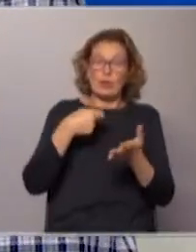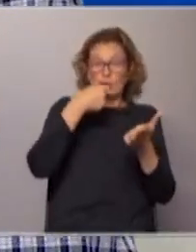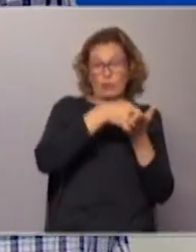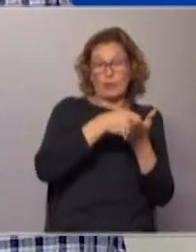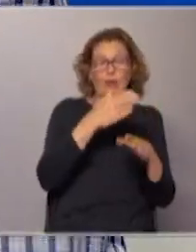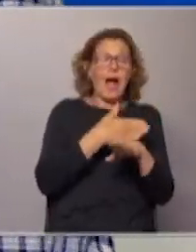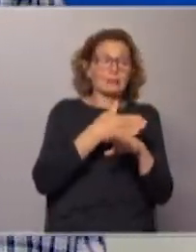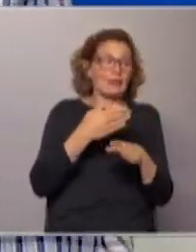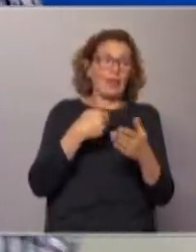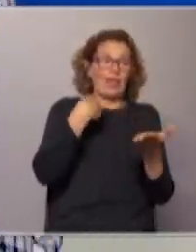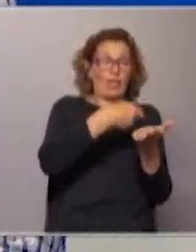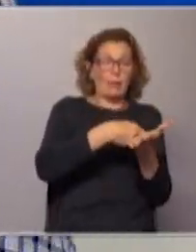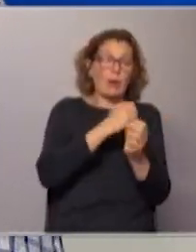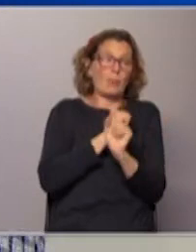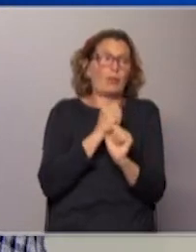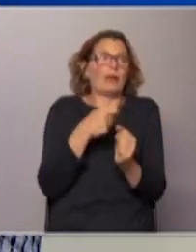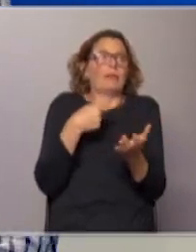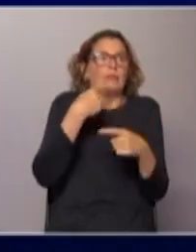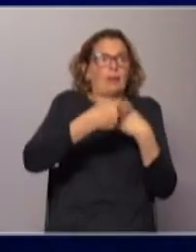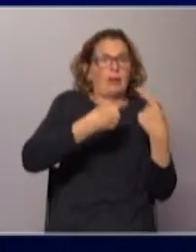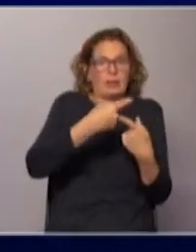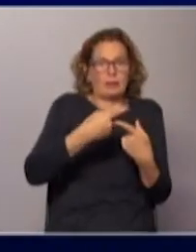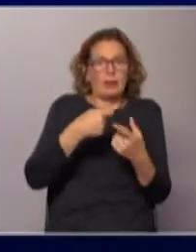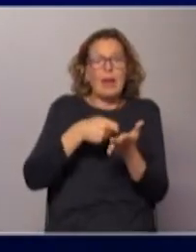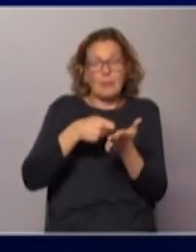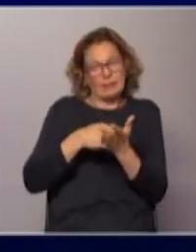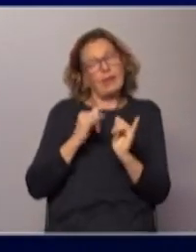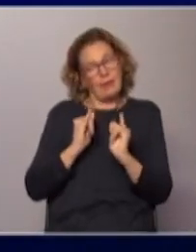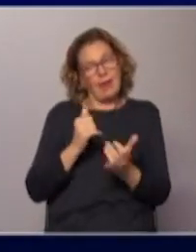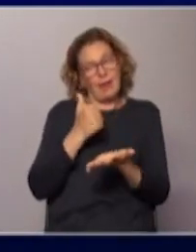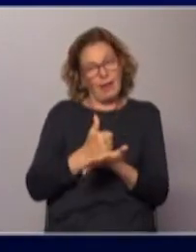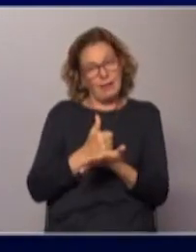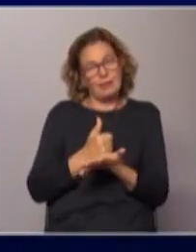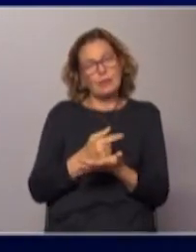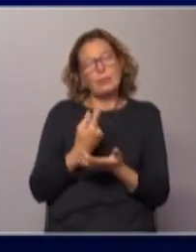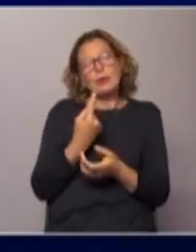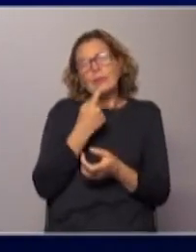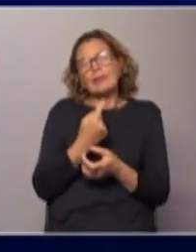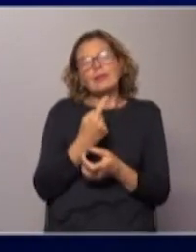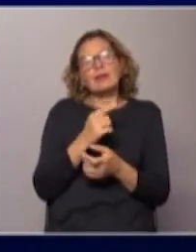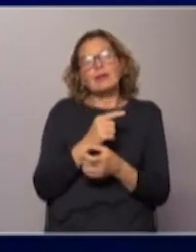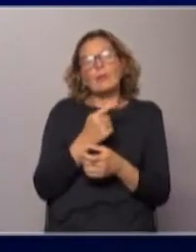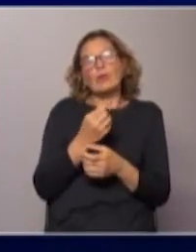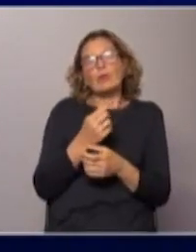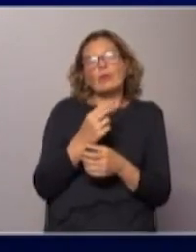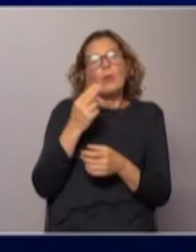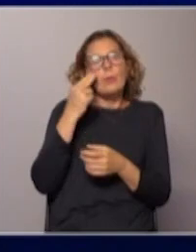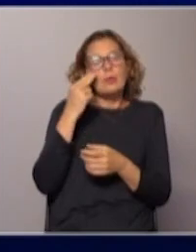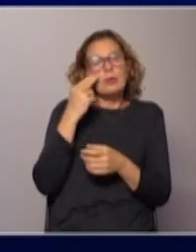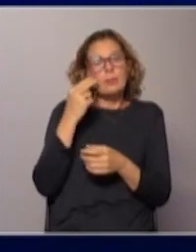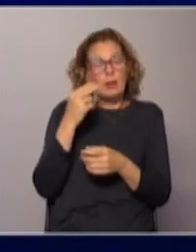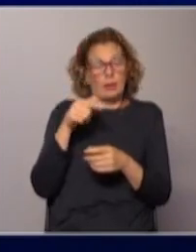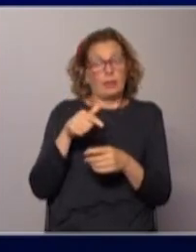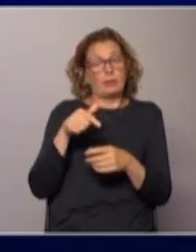adelante para poder cubrir estas partidas o sea la plata existe y una lectura no podría ser cómo se está en un contexto de